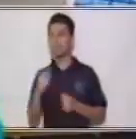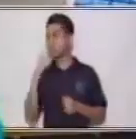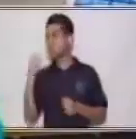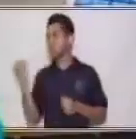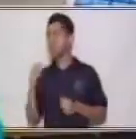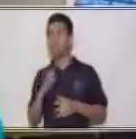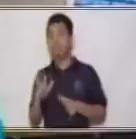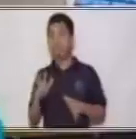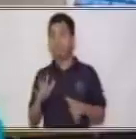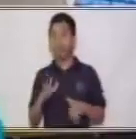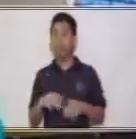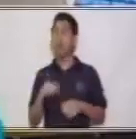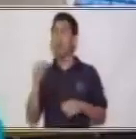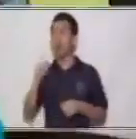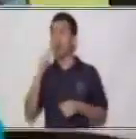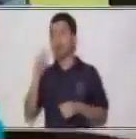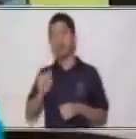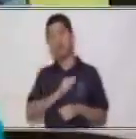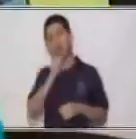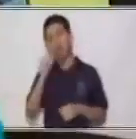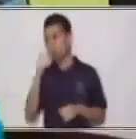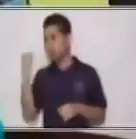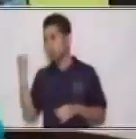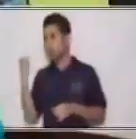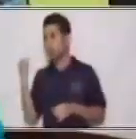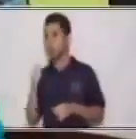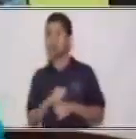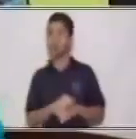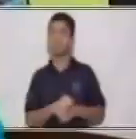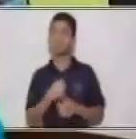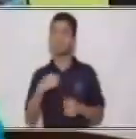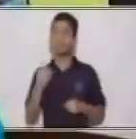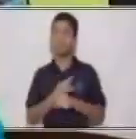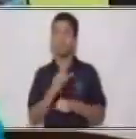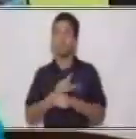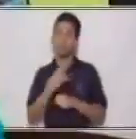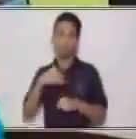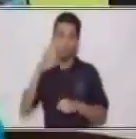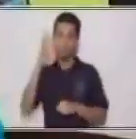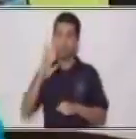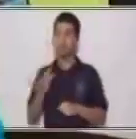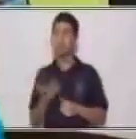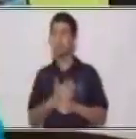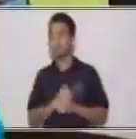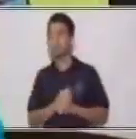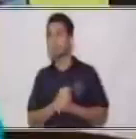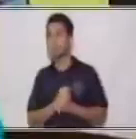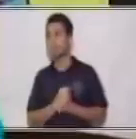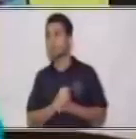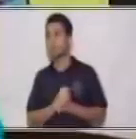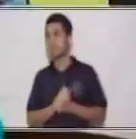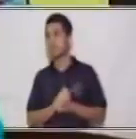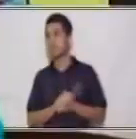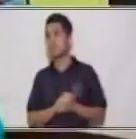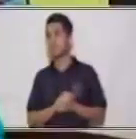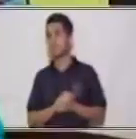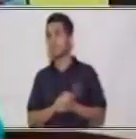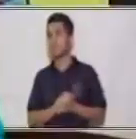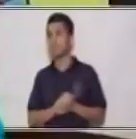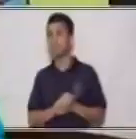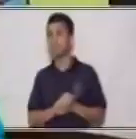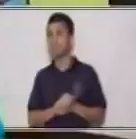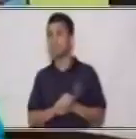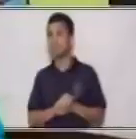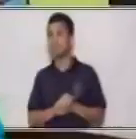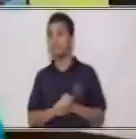ver otras medidas más familiares que sí las utilizamos con mayor frecuencia. Estábamos